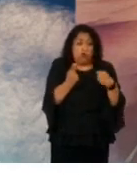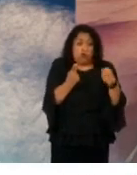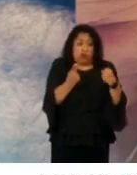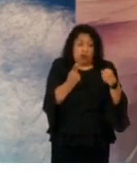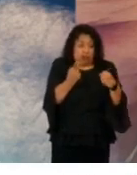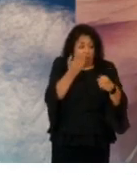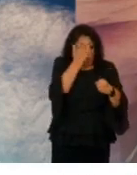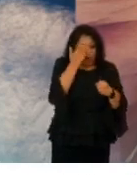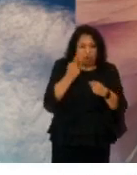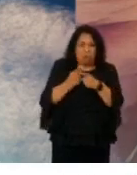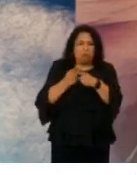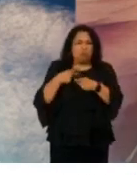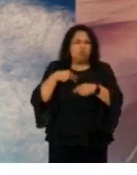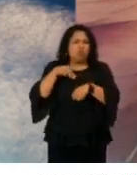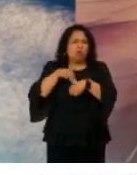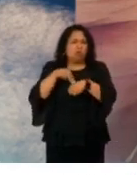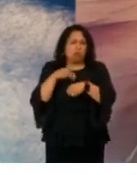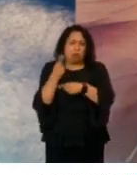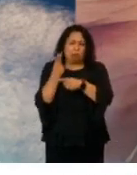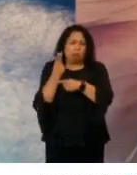vida.